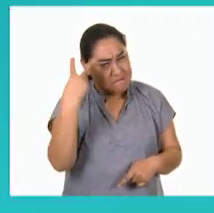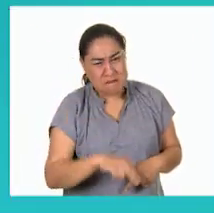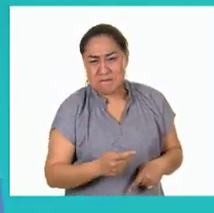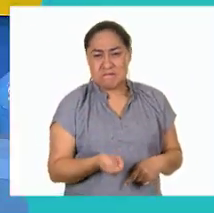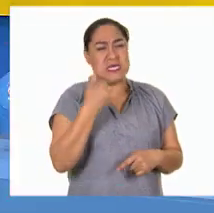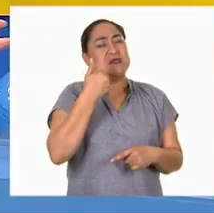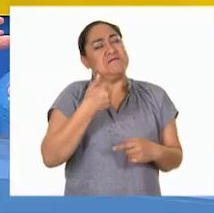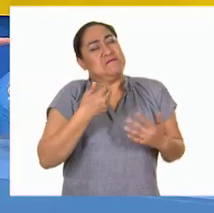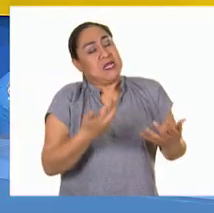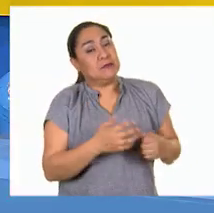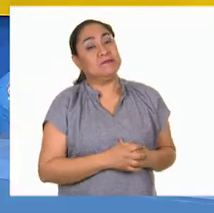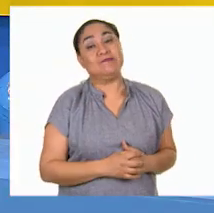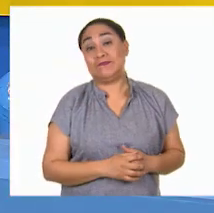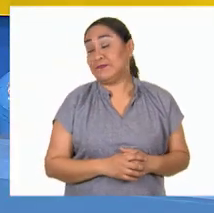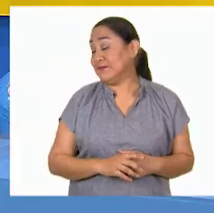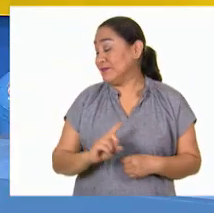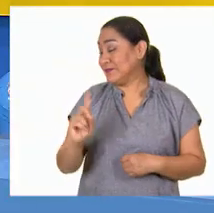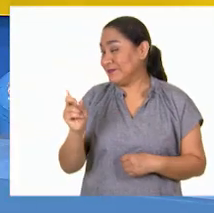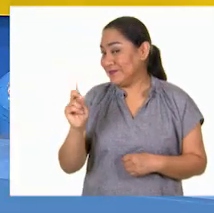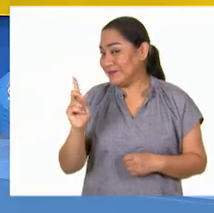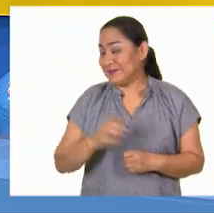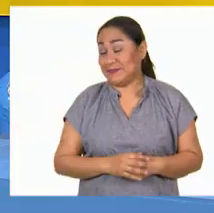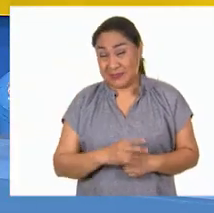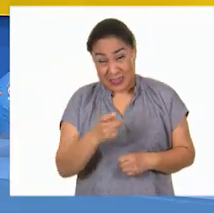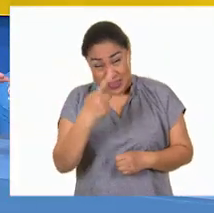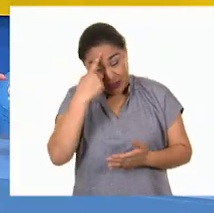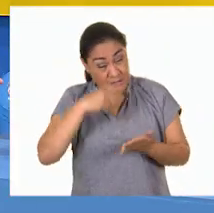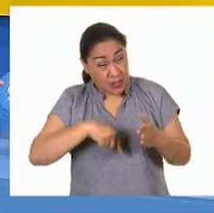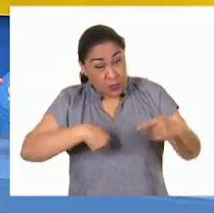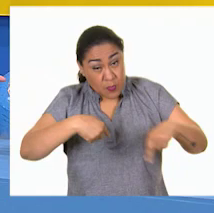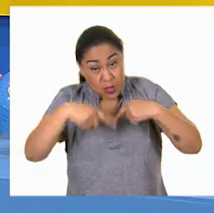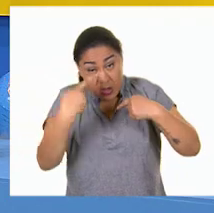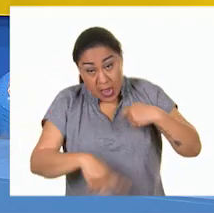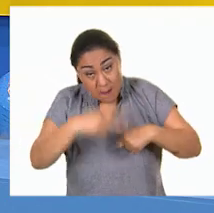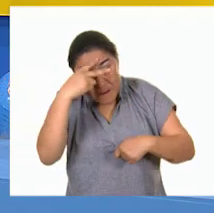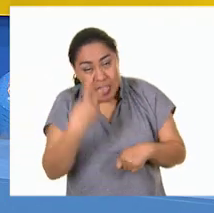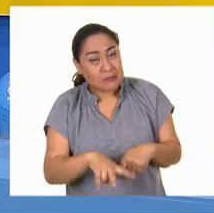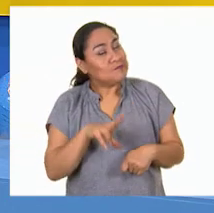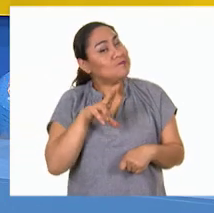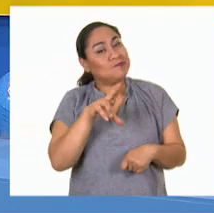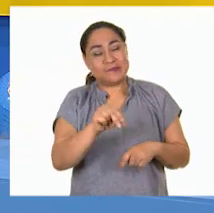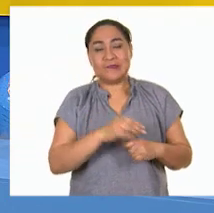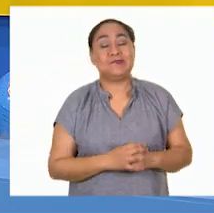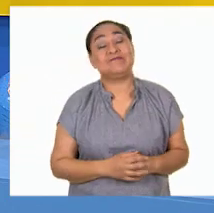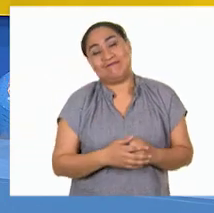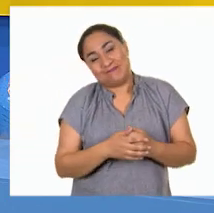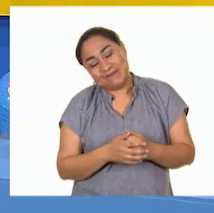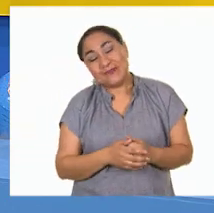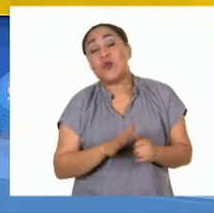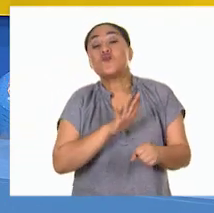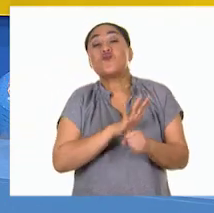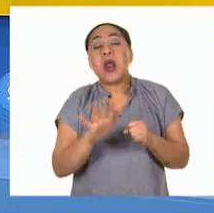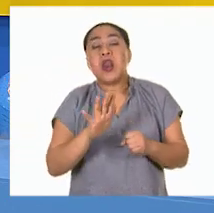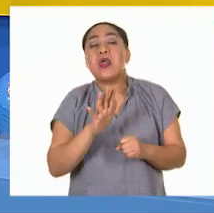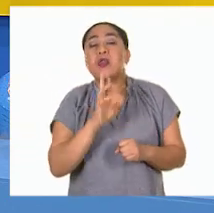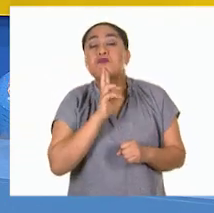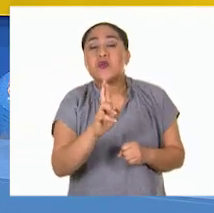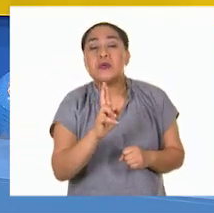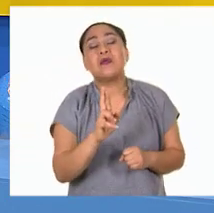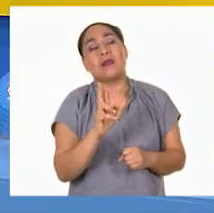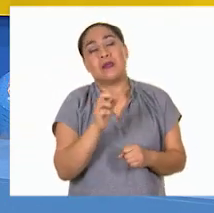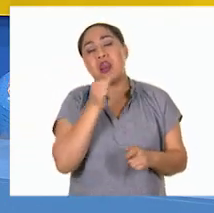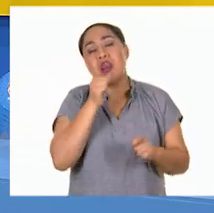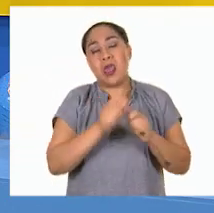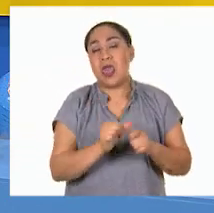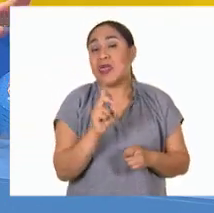ese. Pues no, Jenny. Aunque no lo creas, el fútbol no es un deporte mexicano. Así que la respuesta correcta a esta pregunta es la letra